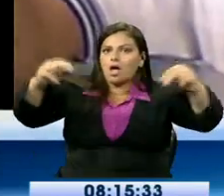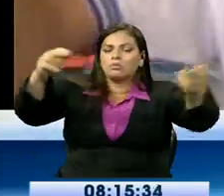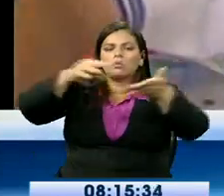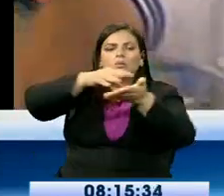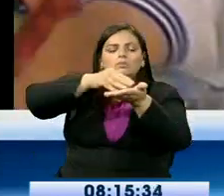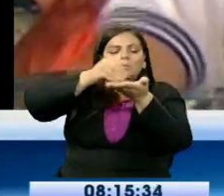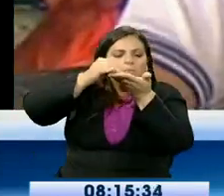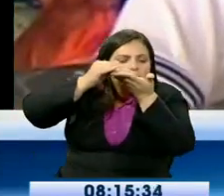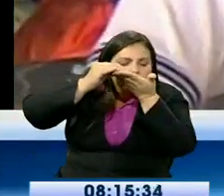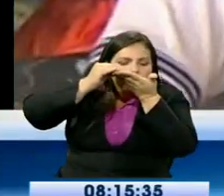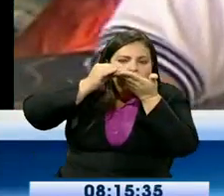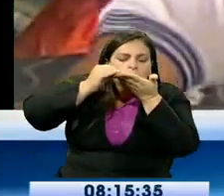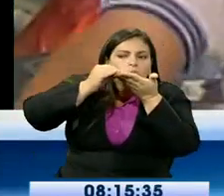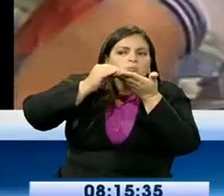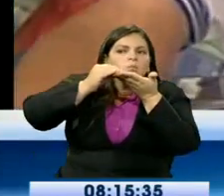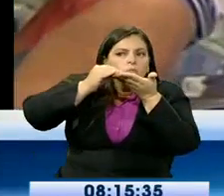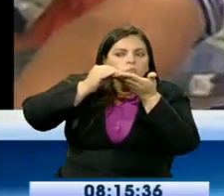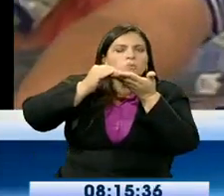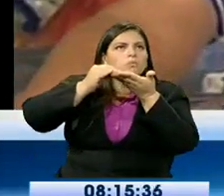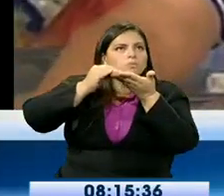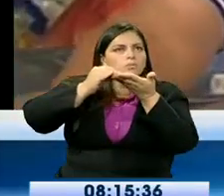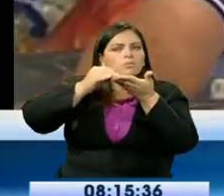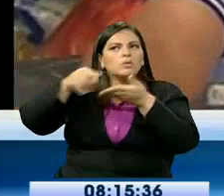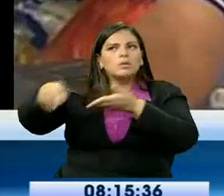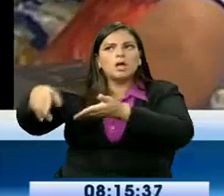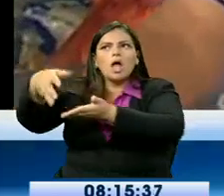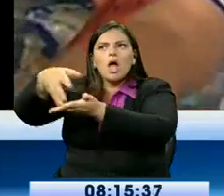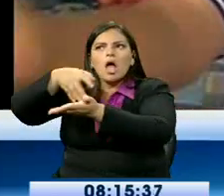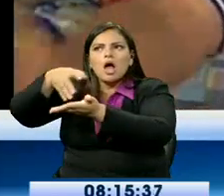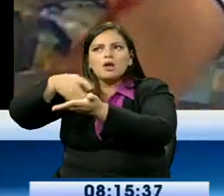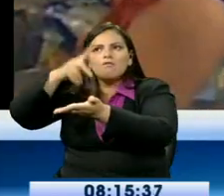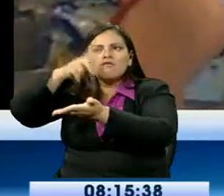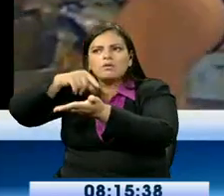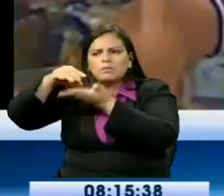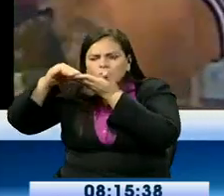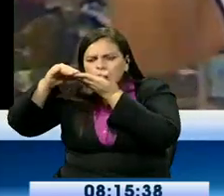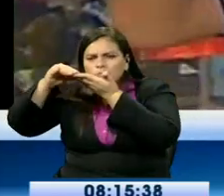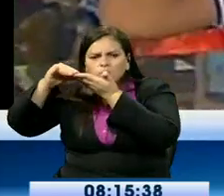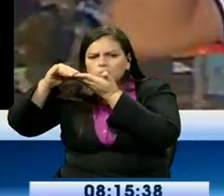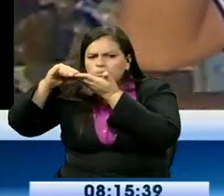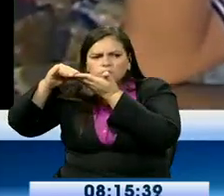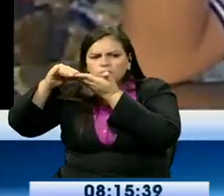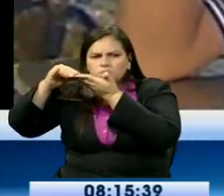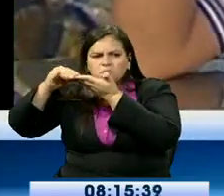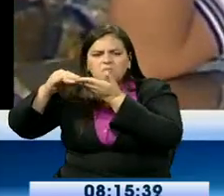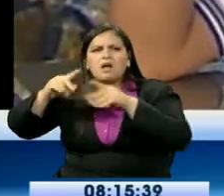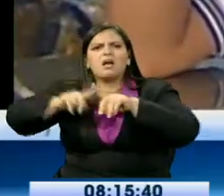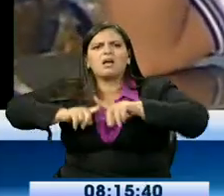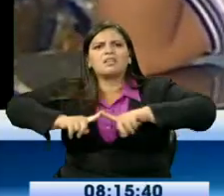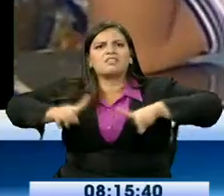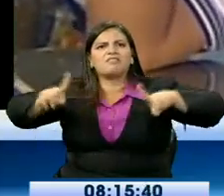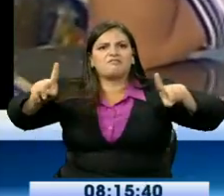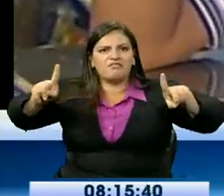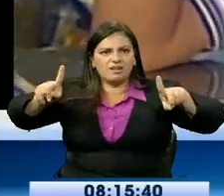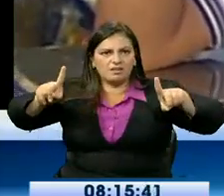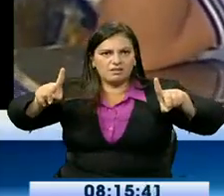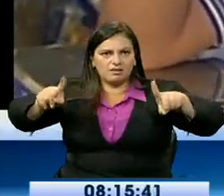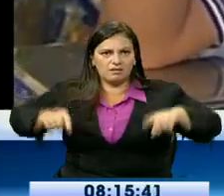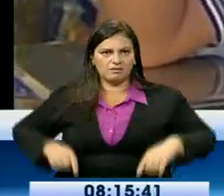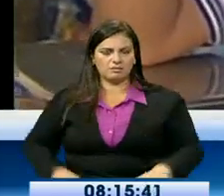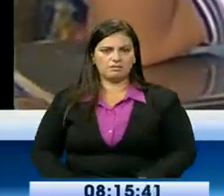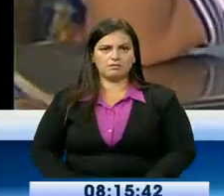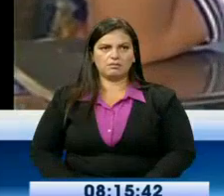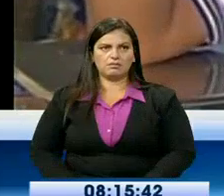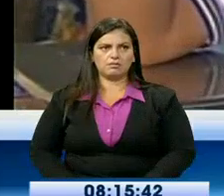es diferente el arroz. Puede ser que aún, puede ser de que haya o no haya, no sé. Yo no conozco y